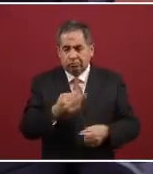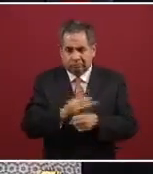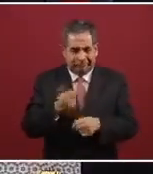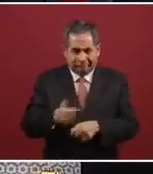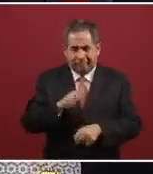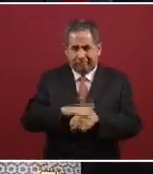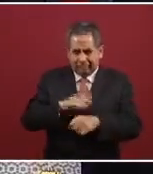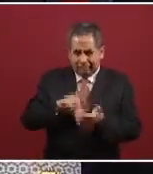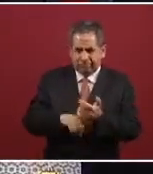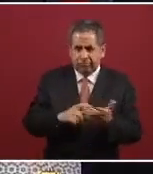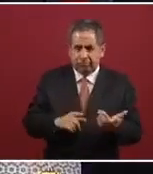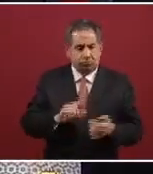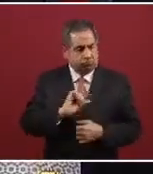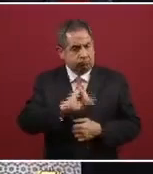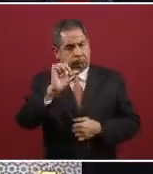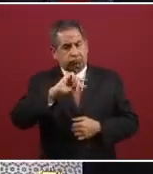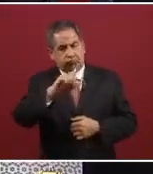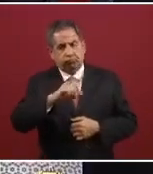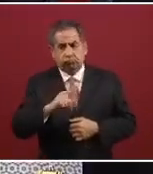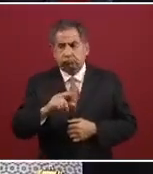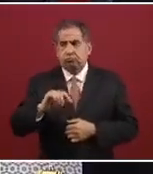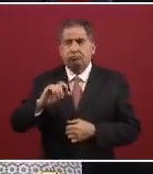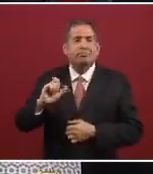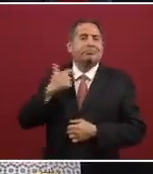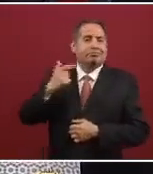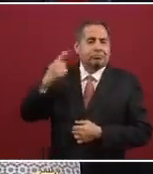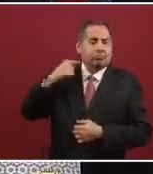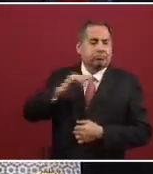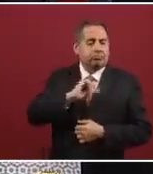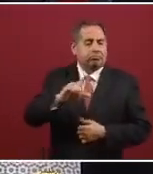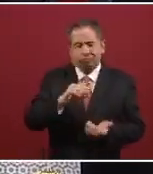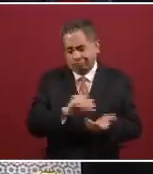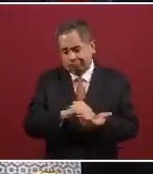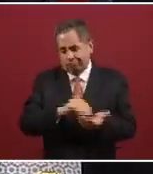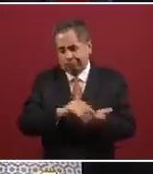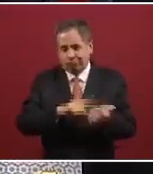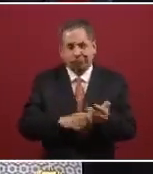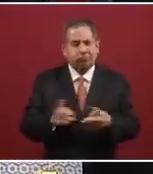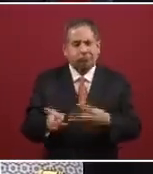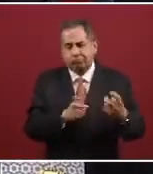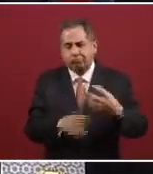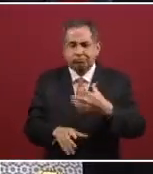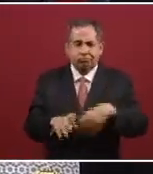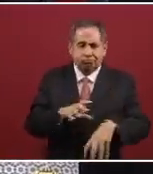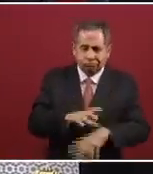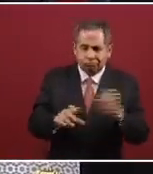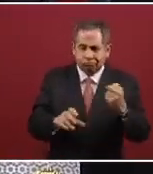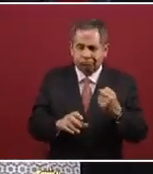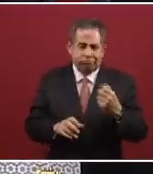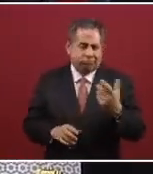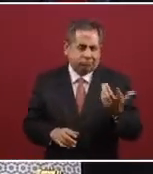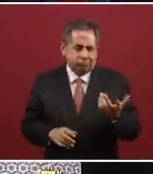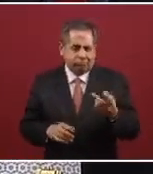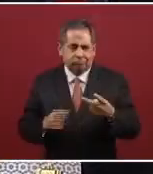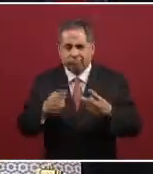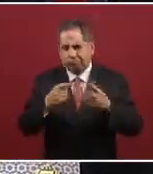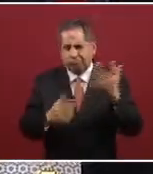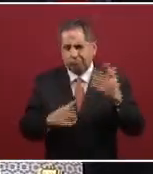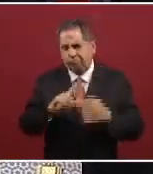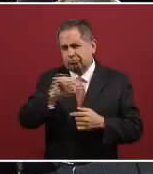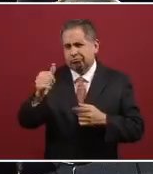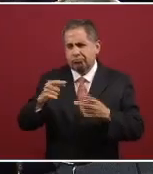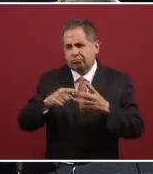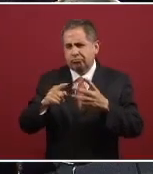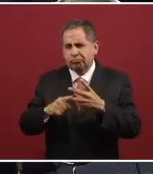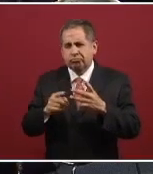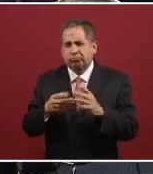administración funcionarios que vienen detrás siguen saqueando. Ese es un tema nada más. Quisiera referirme a otros dos